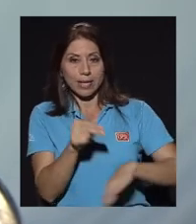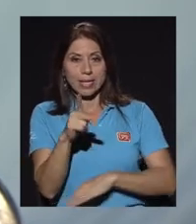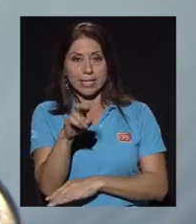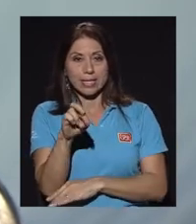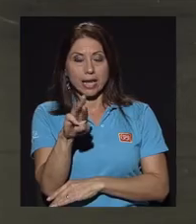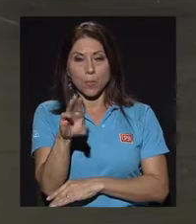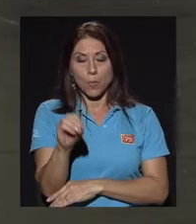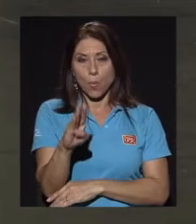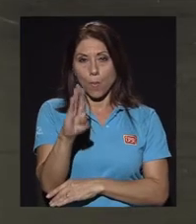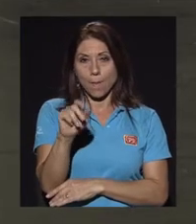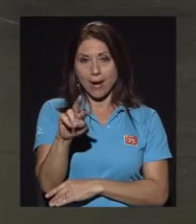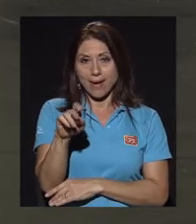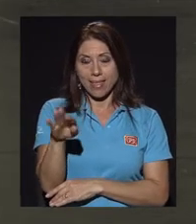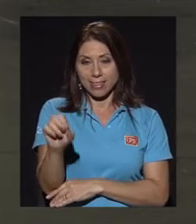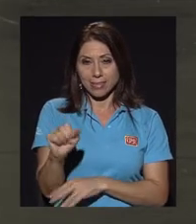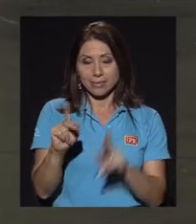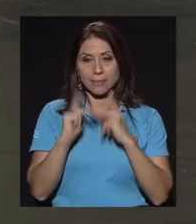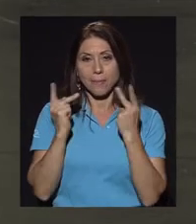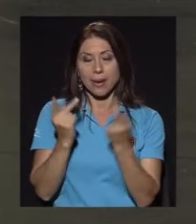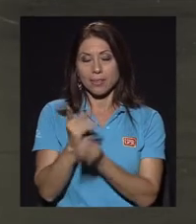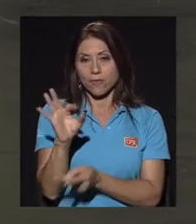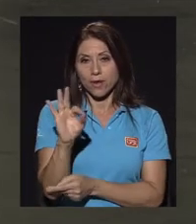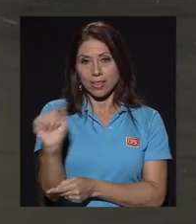Frente Amplio. Sí, gracias.